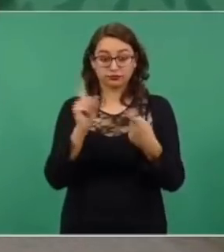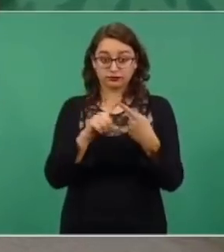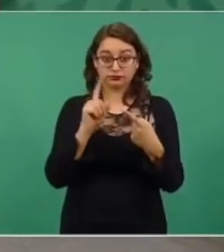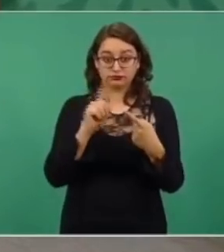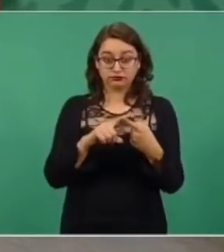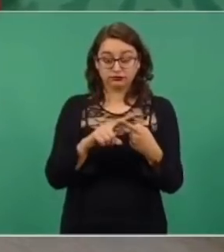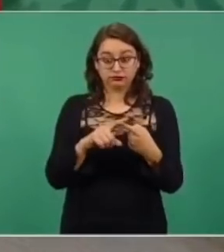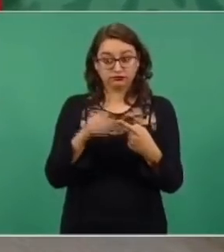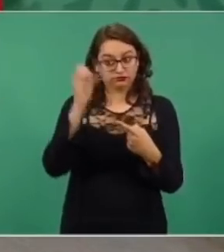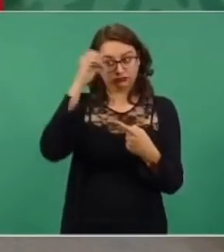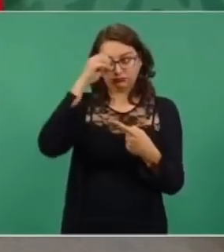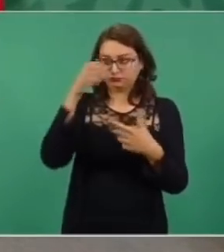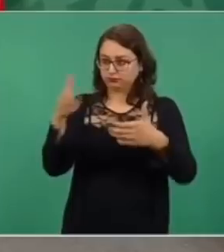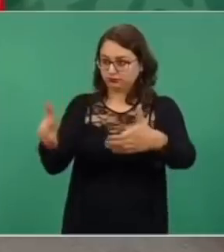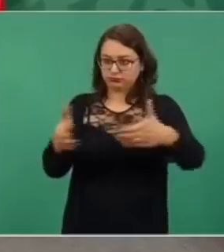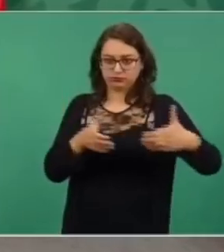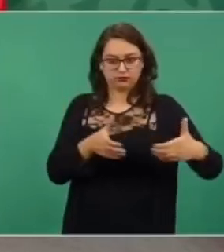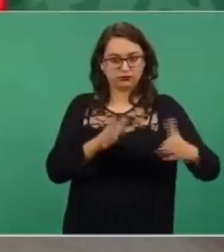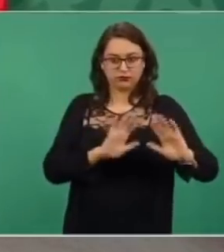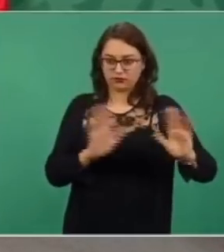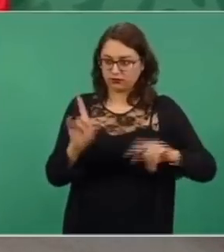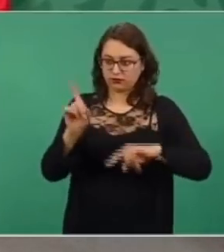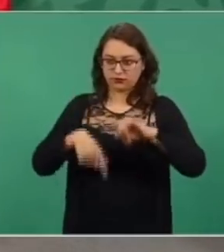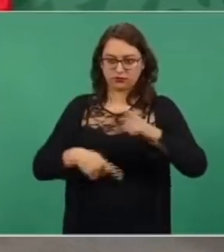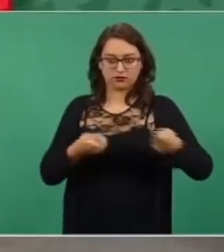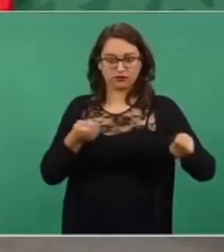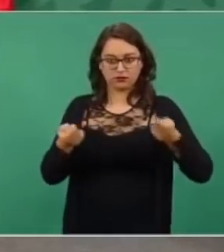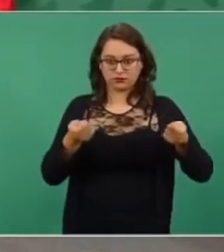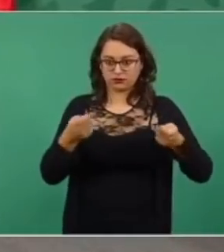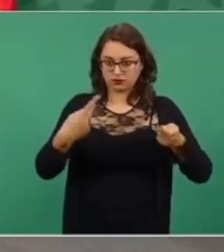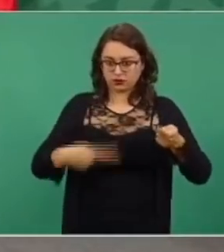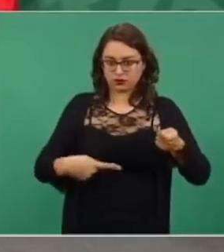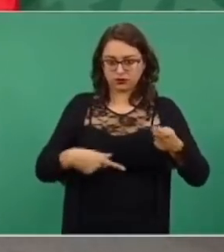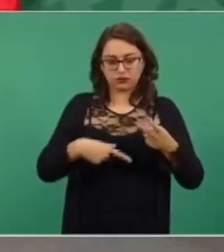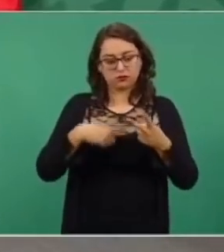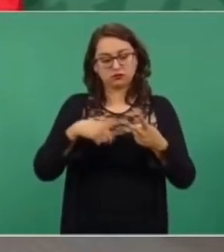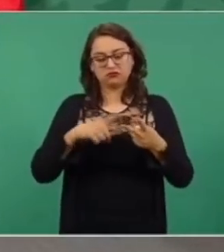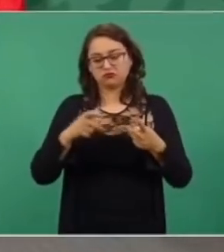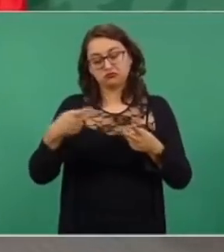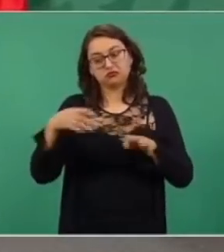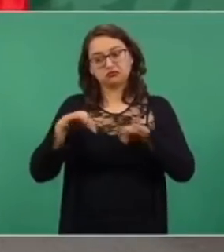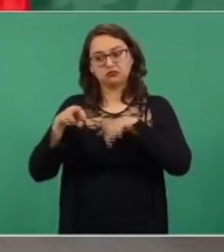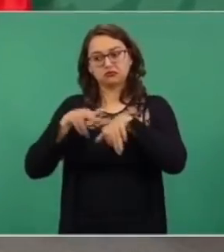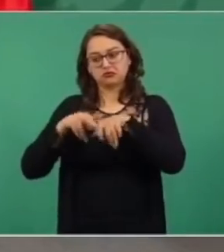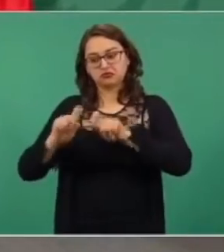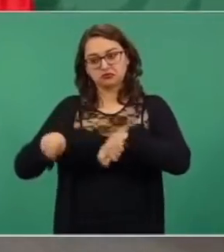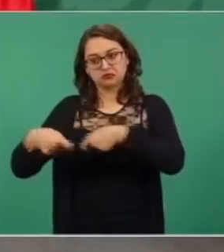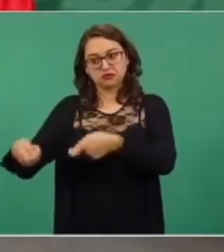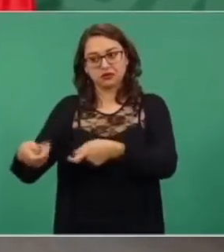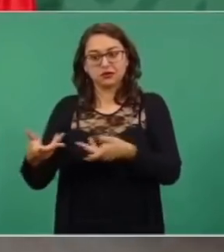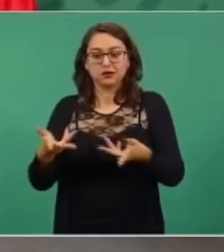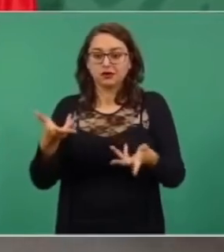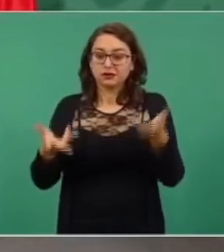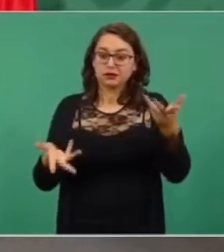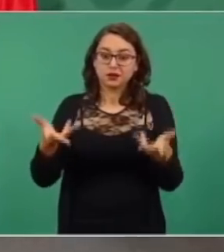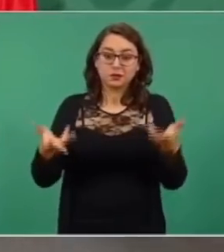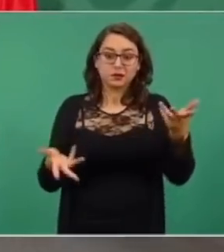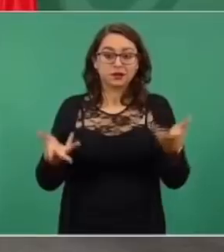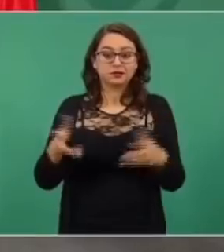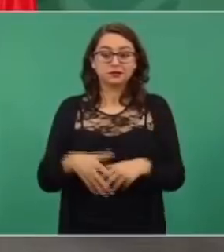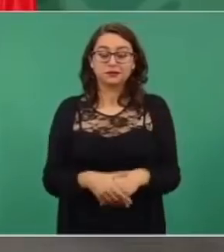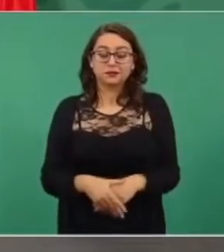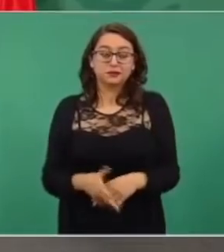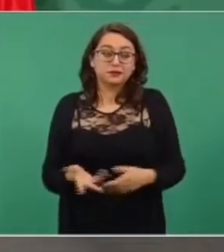eso y otra de que se le deje a los trabajadores. Yo he planteado